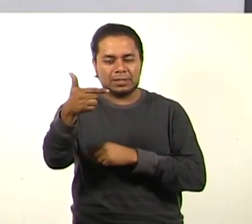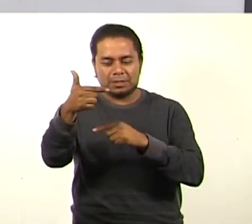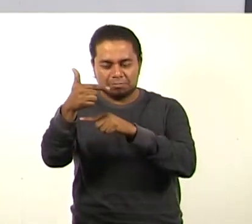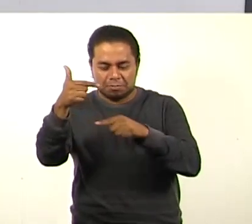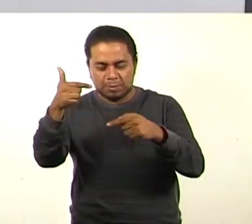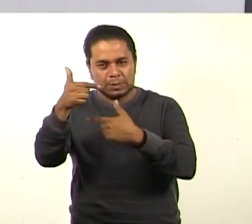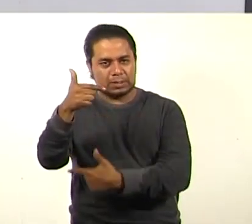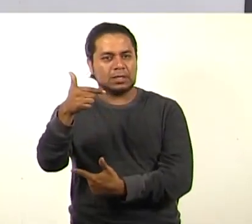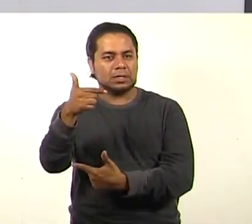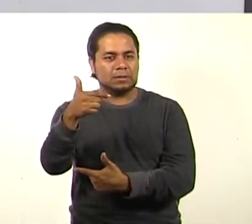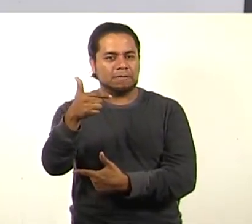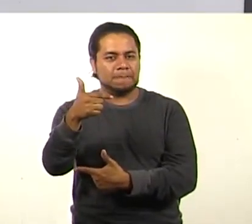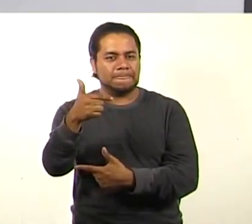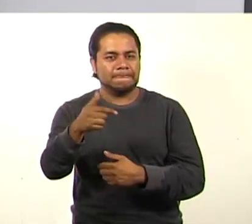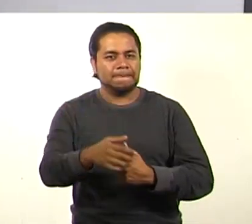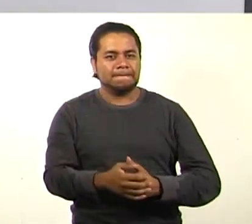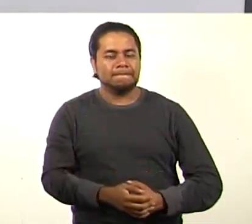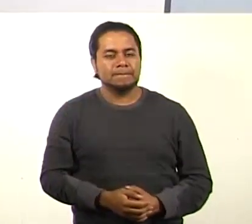séptimos. Y vamos a